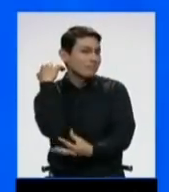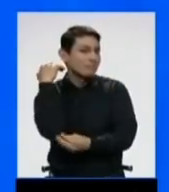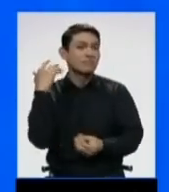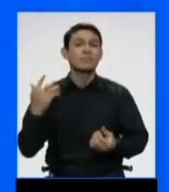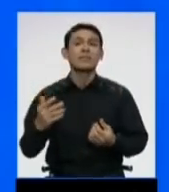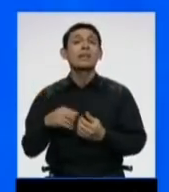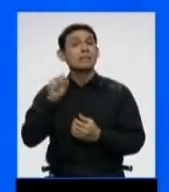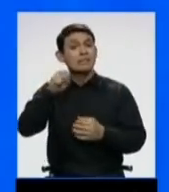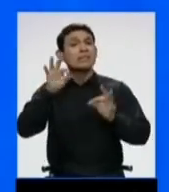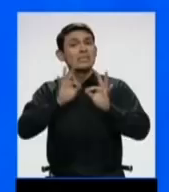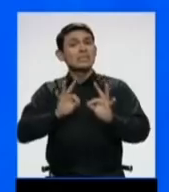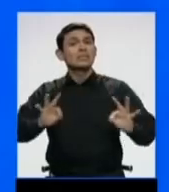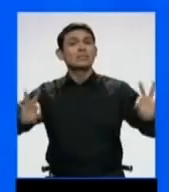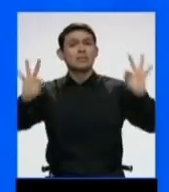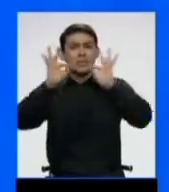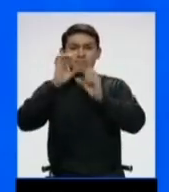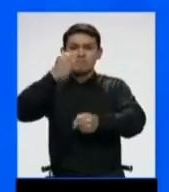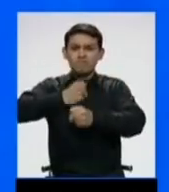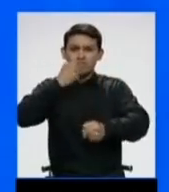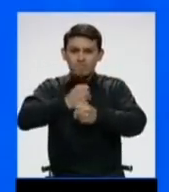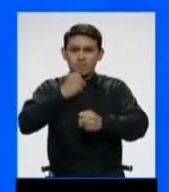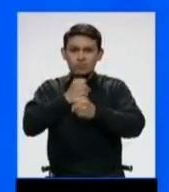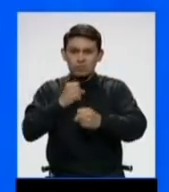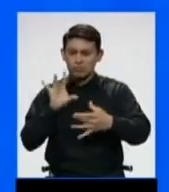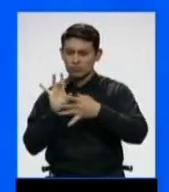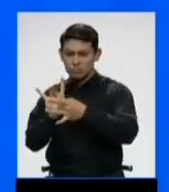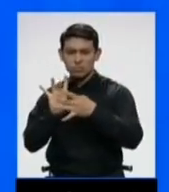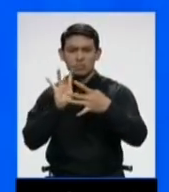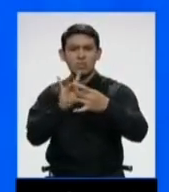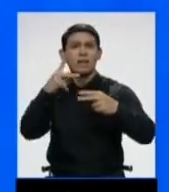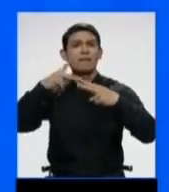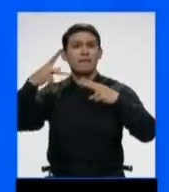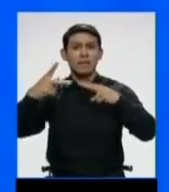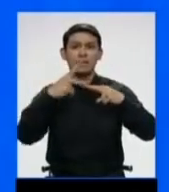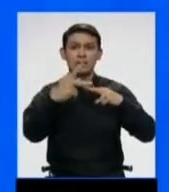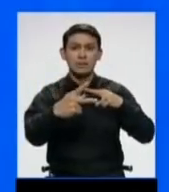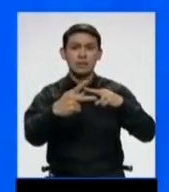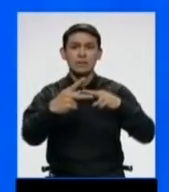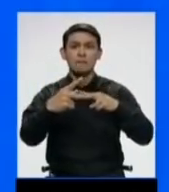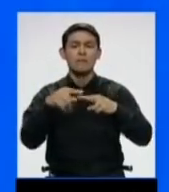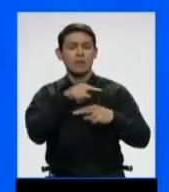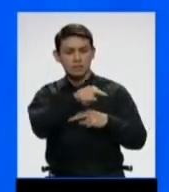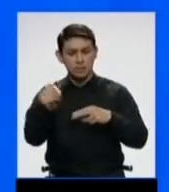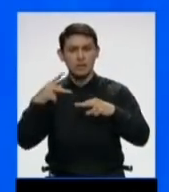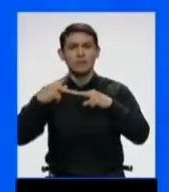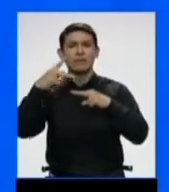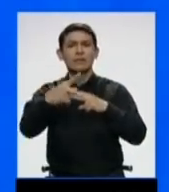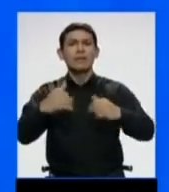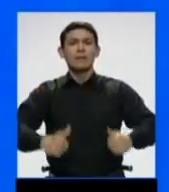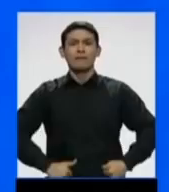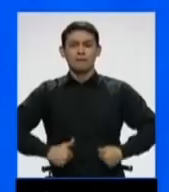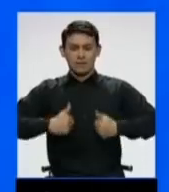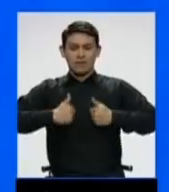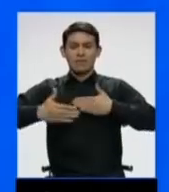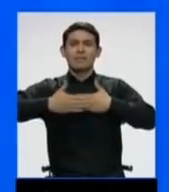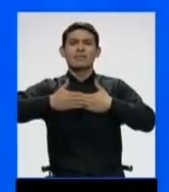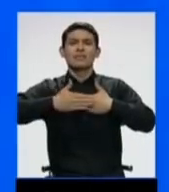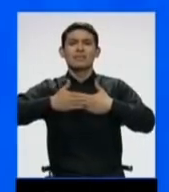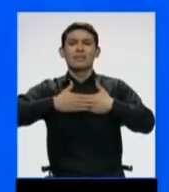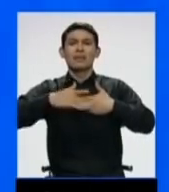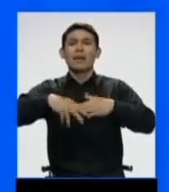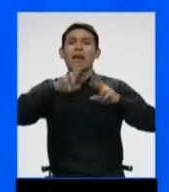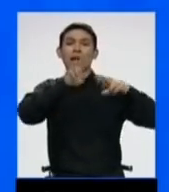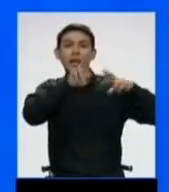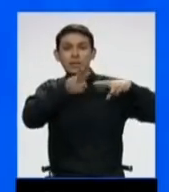Consideramos que es importante trabajar de la mano con nuestros vecinos, sobre todo con los vecinos que viven cerca de estas laderas de